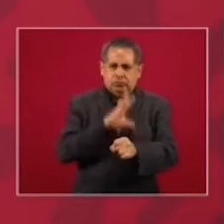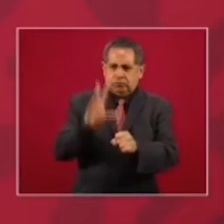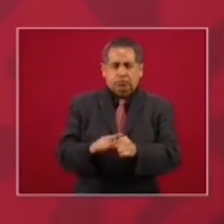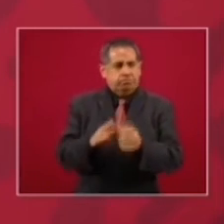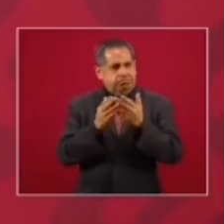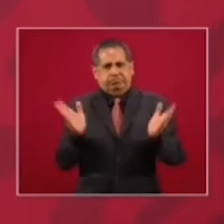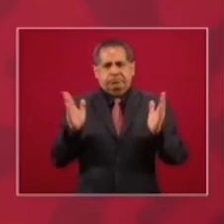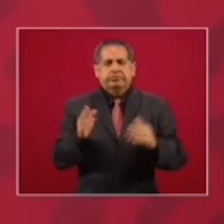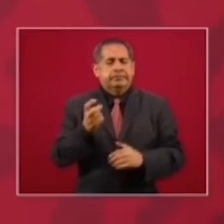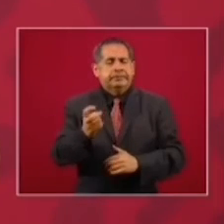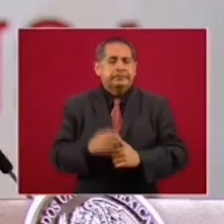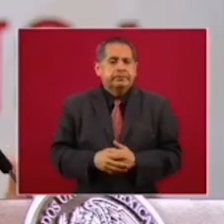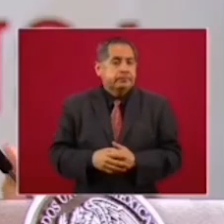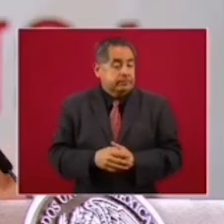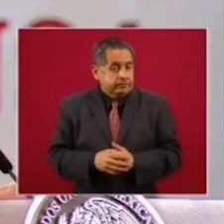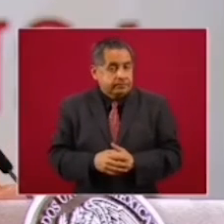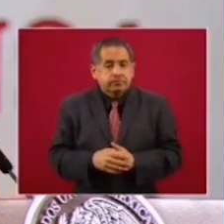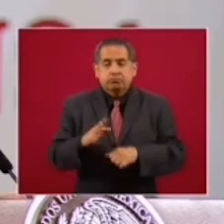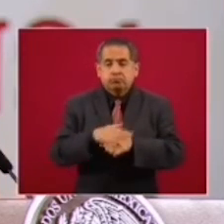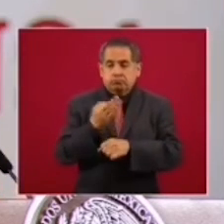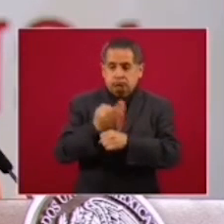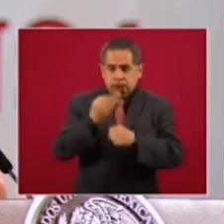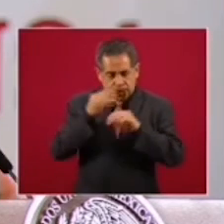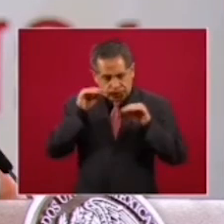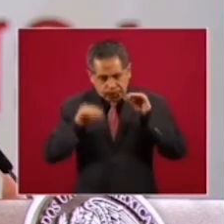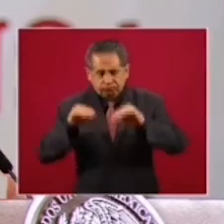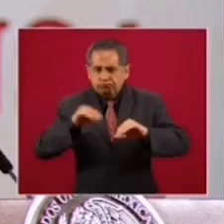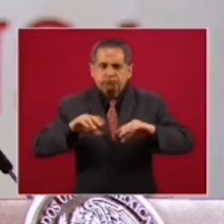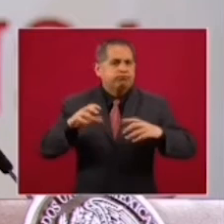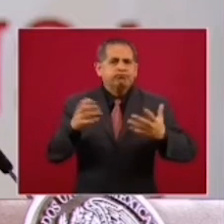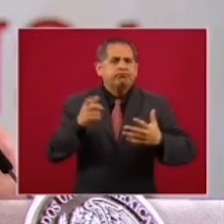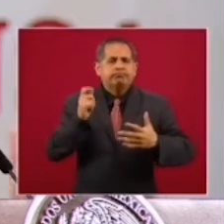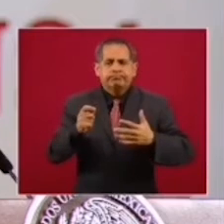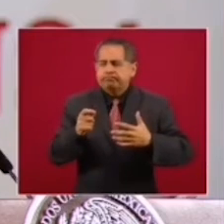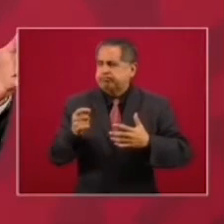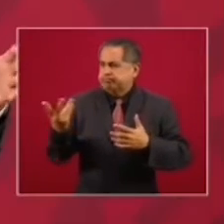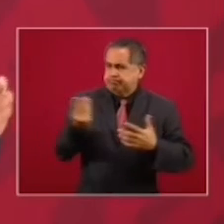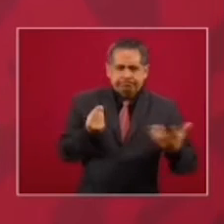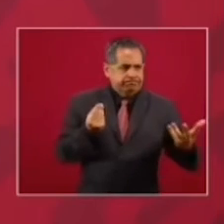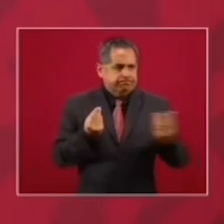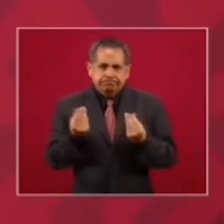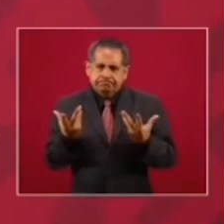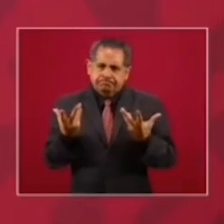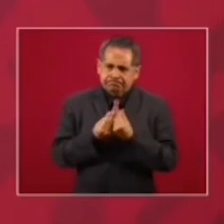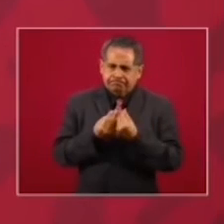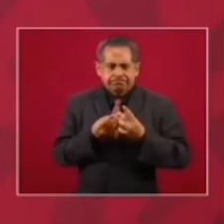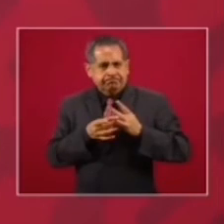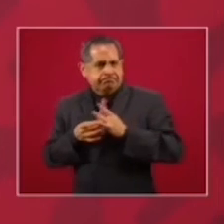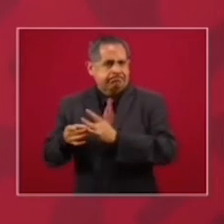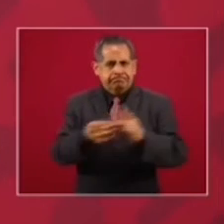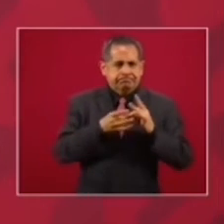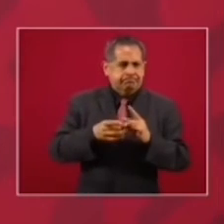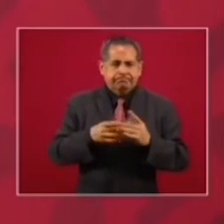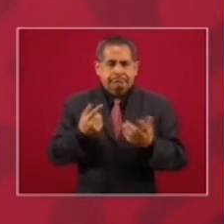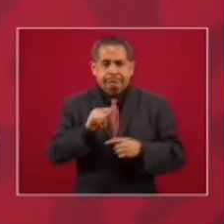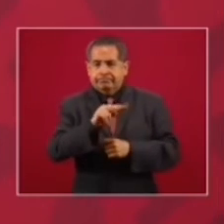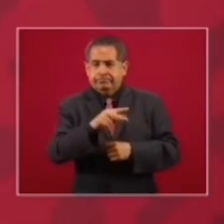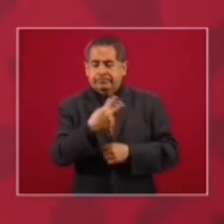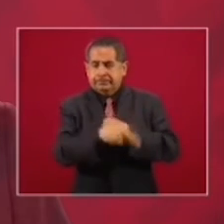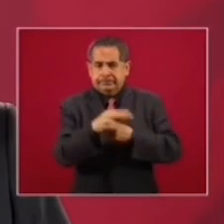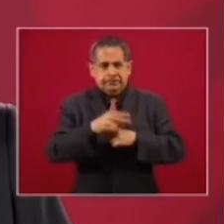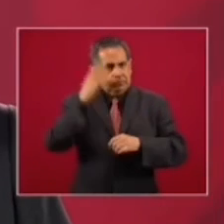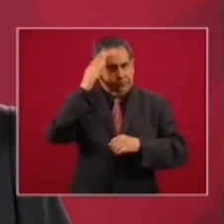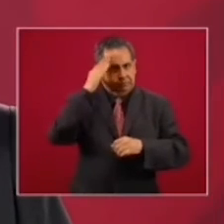amplia, porque se está logrando la integración de las